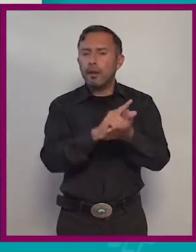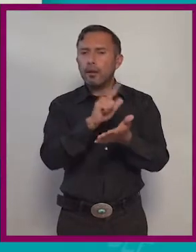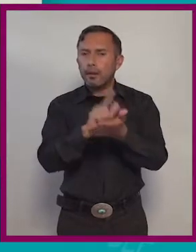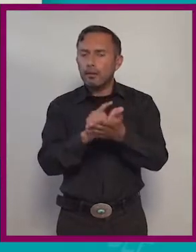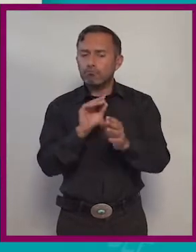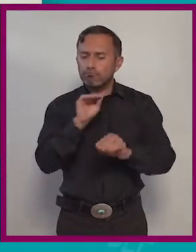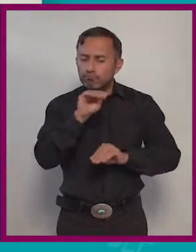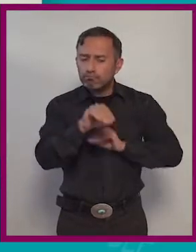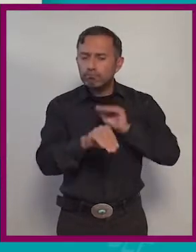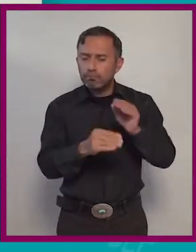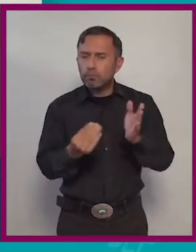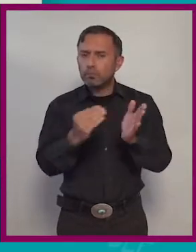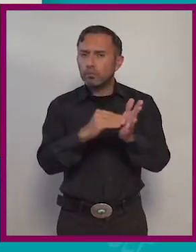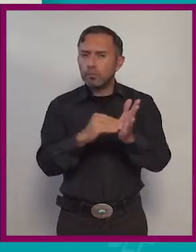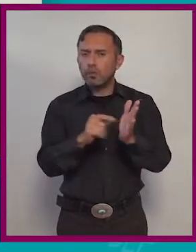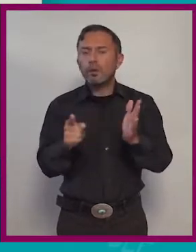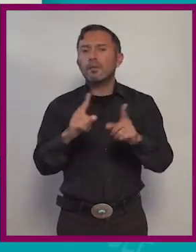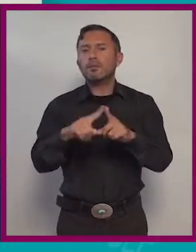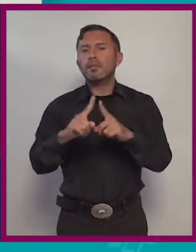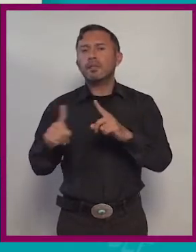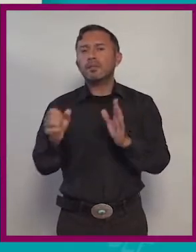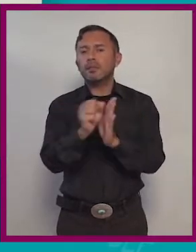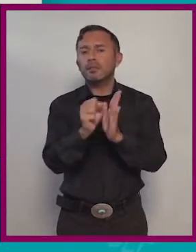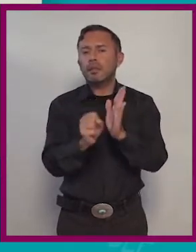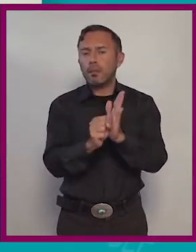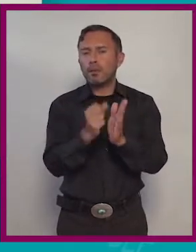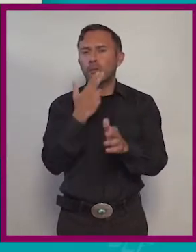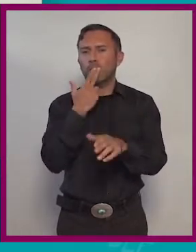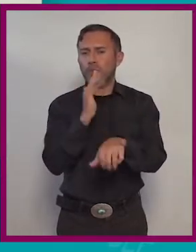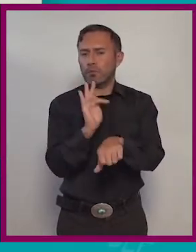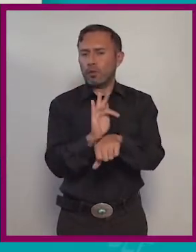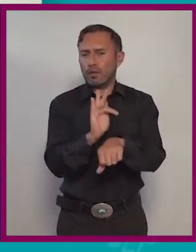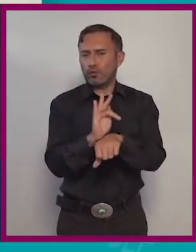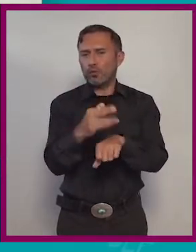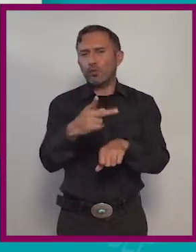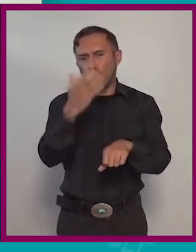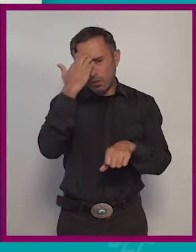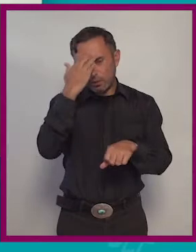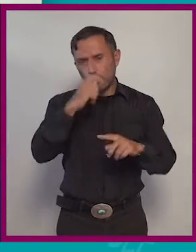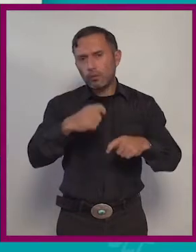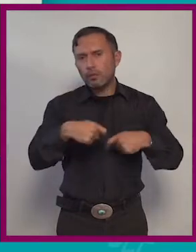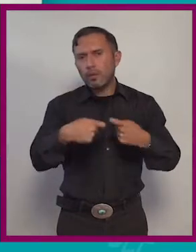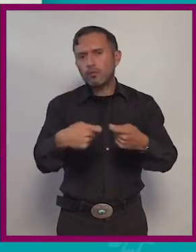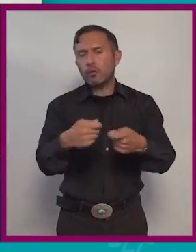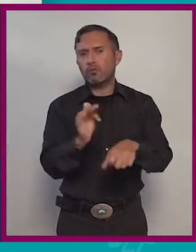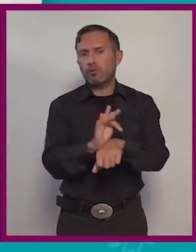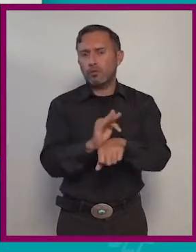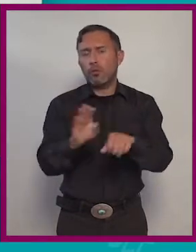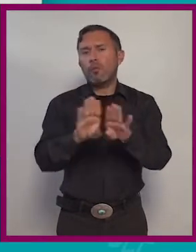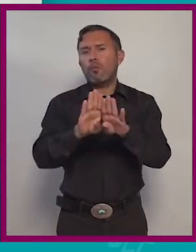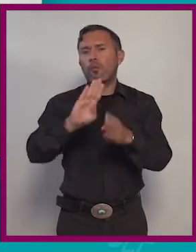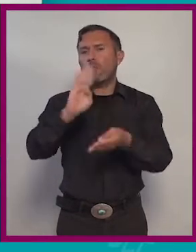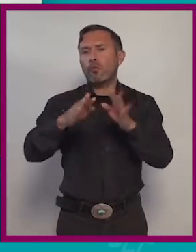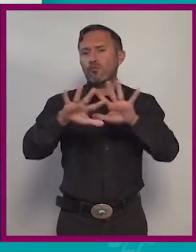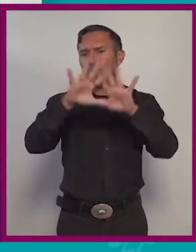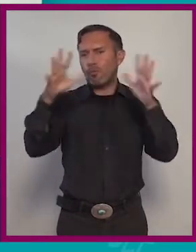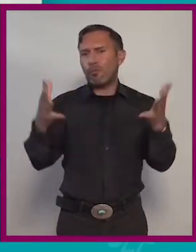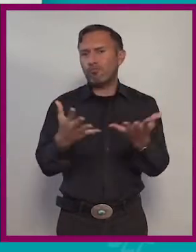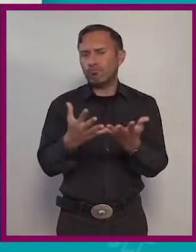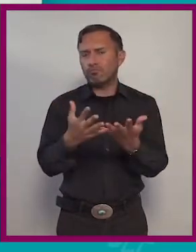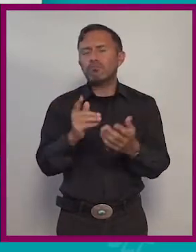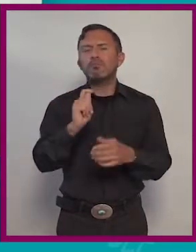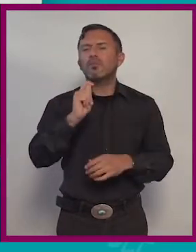legislativos sistemas de protección a estos conocimientos tradicionales con alcances globales. ¿Qué quiere decir esto? Que están buscando que